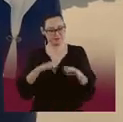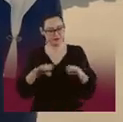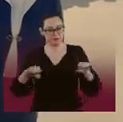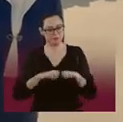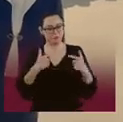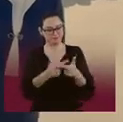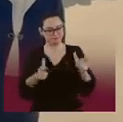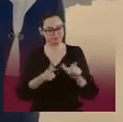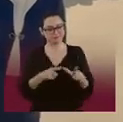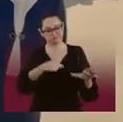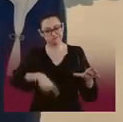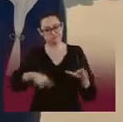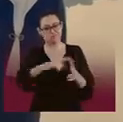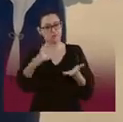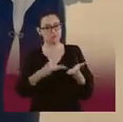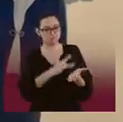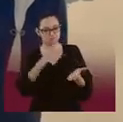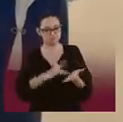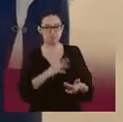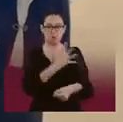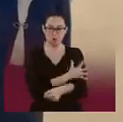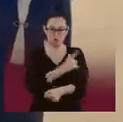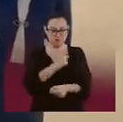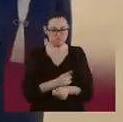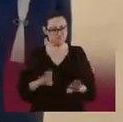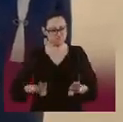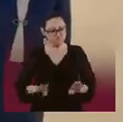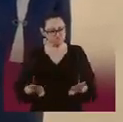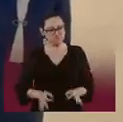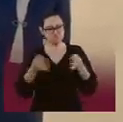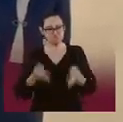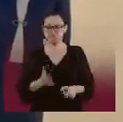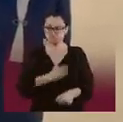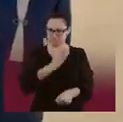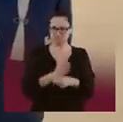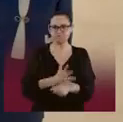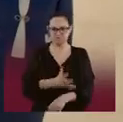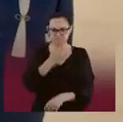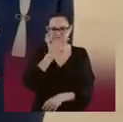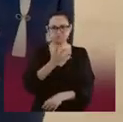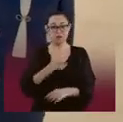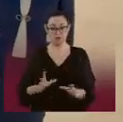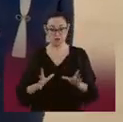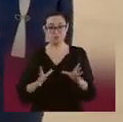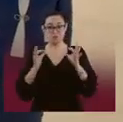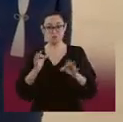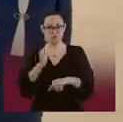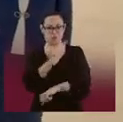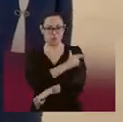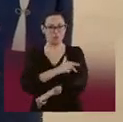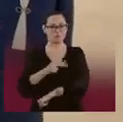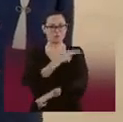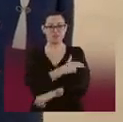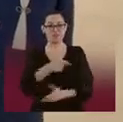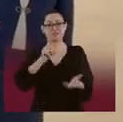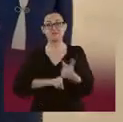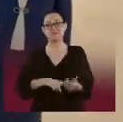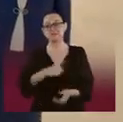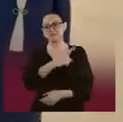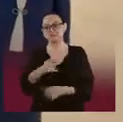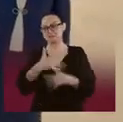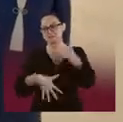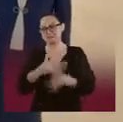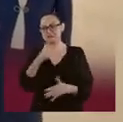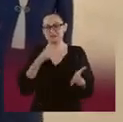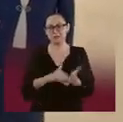grupo que me apoya, de gente honrada que no permite la impunidad. Ya se creó la Guardia Nacional con 115